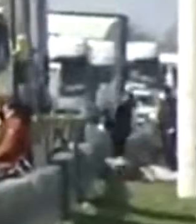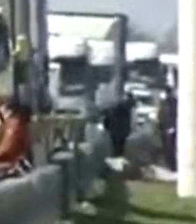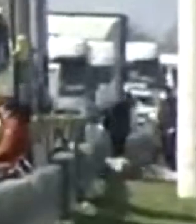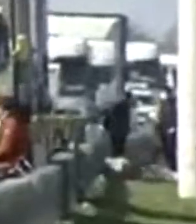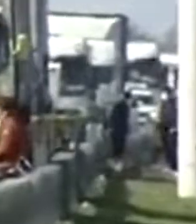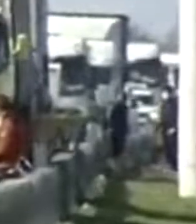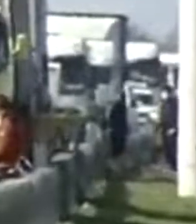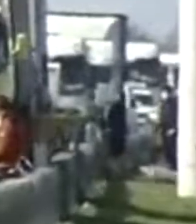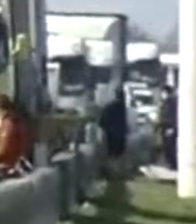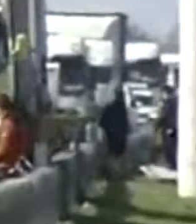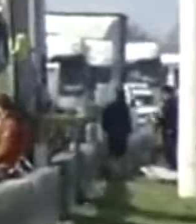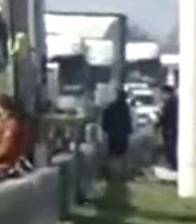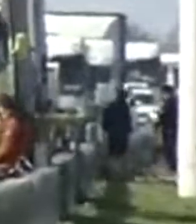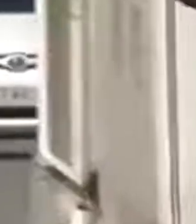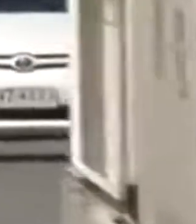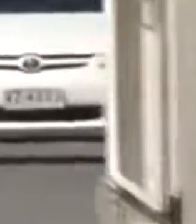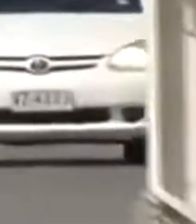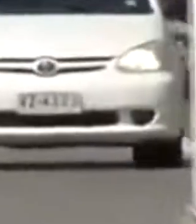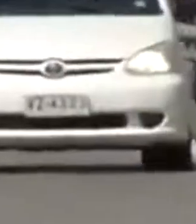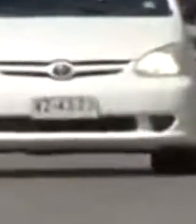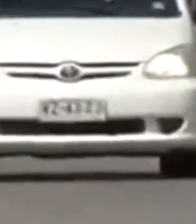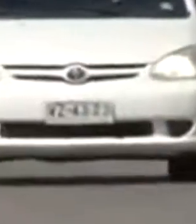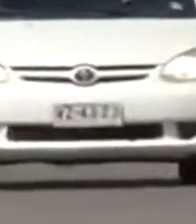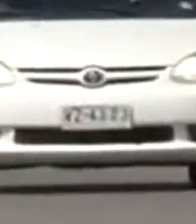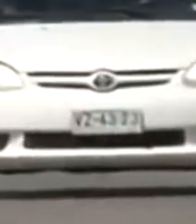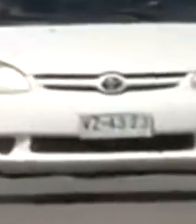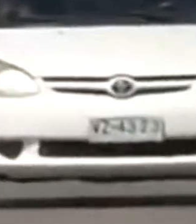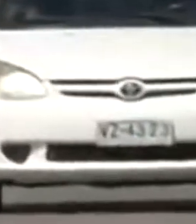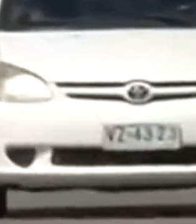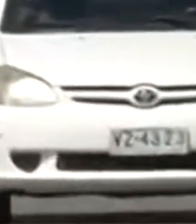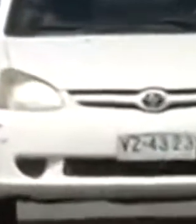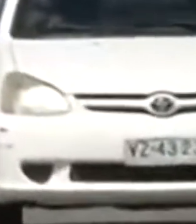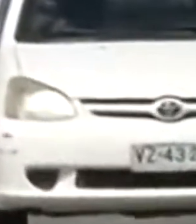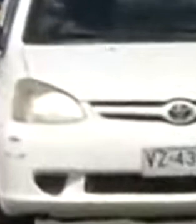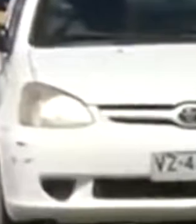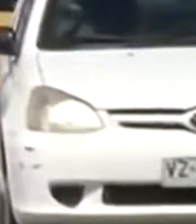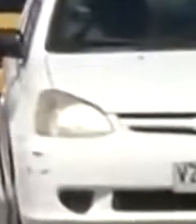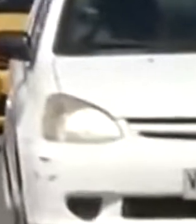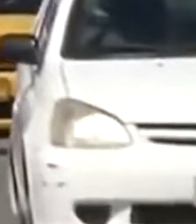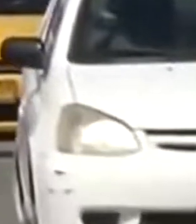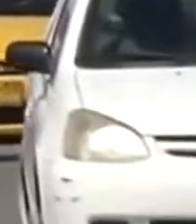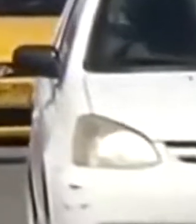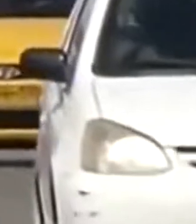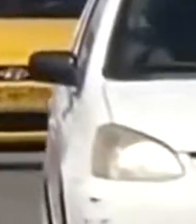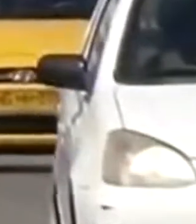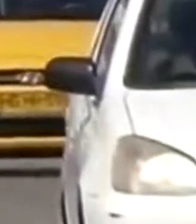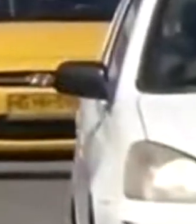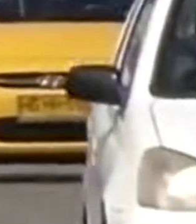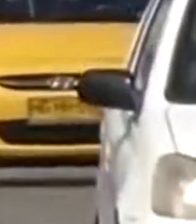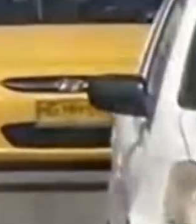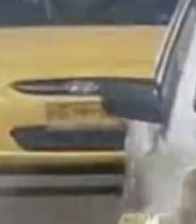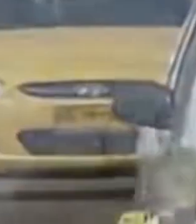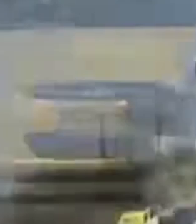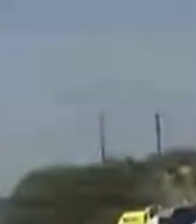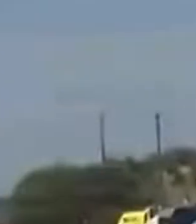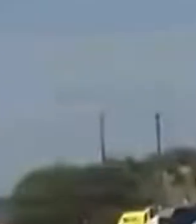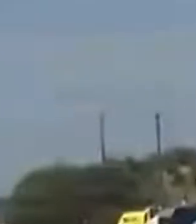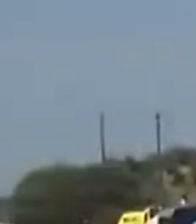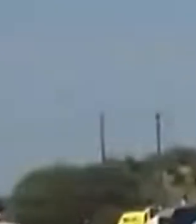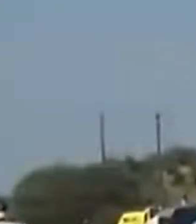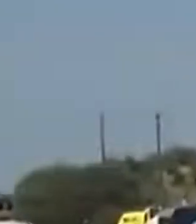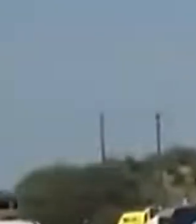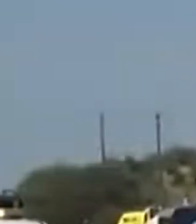aseguró que el libelo presenta una evidente trampa tautológica pues por una parte se le reprocha al ministro no utilizar la